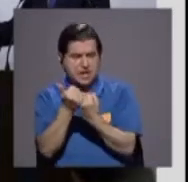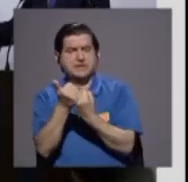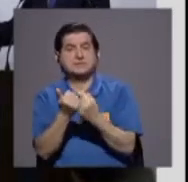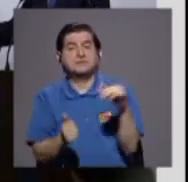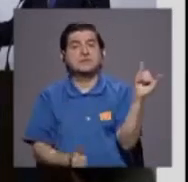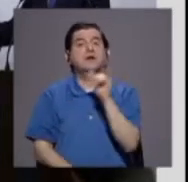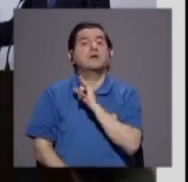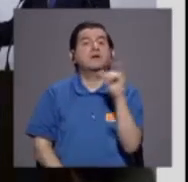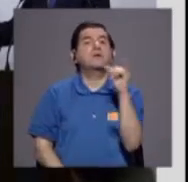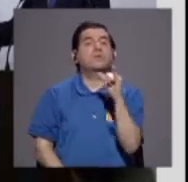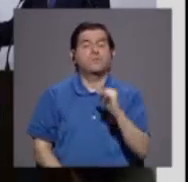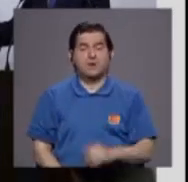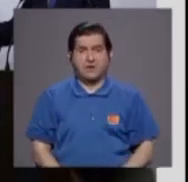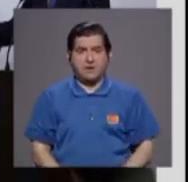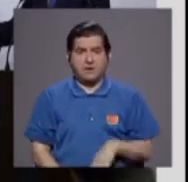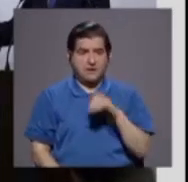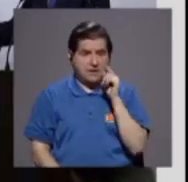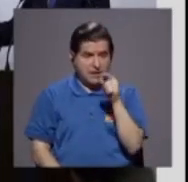sino